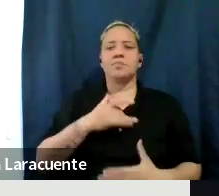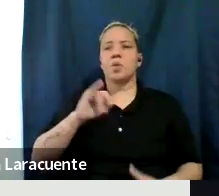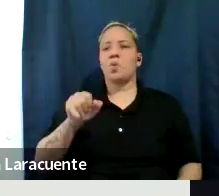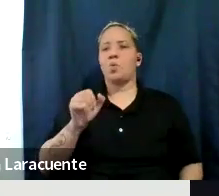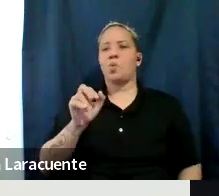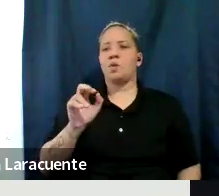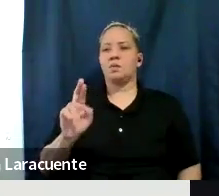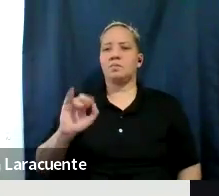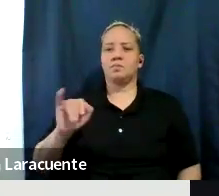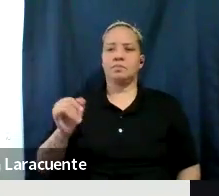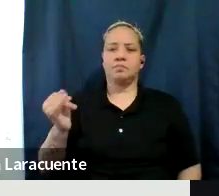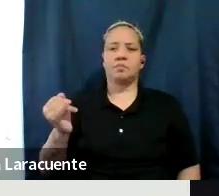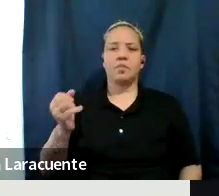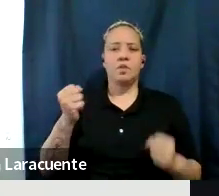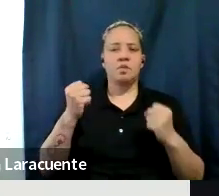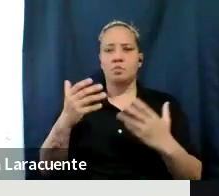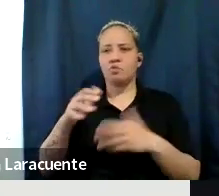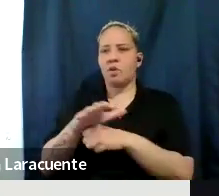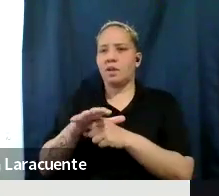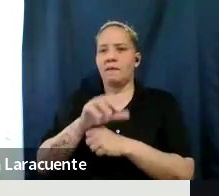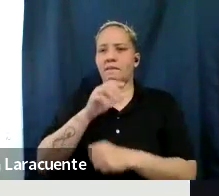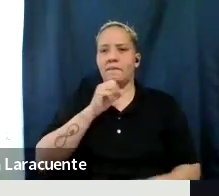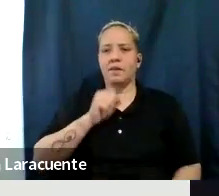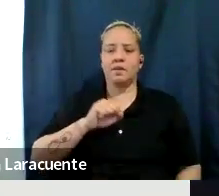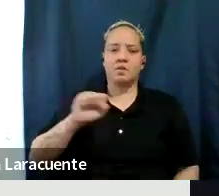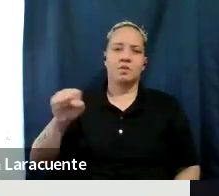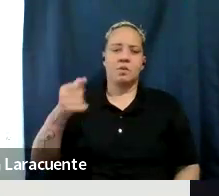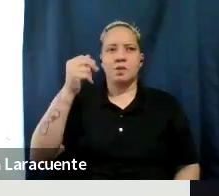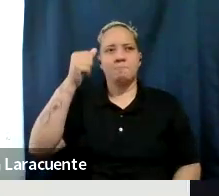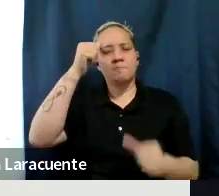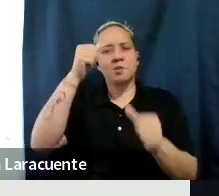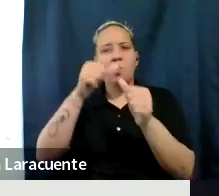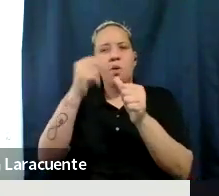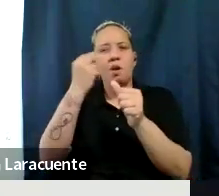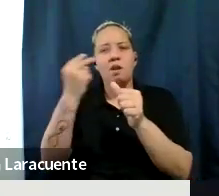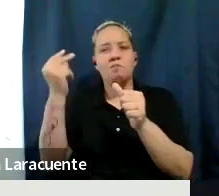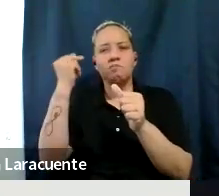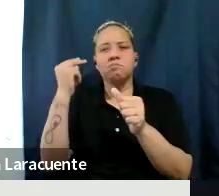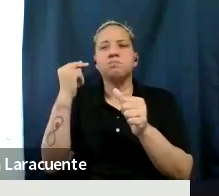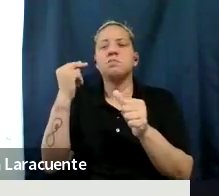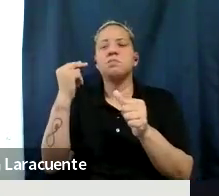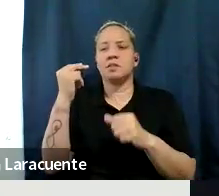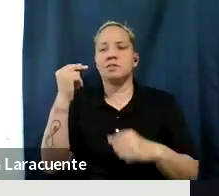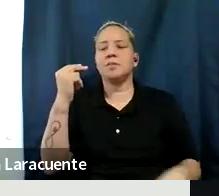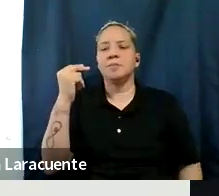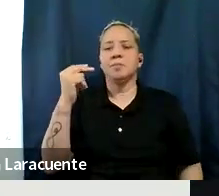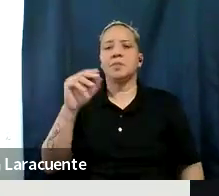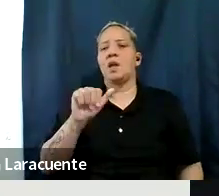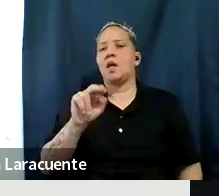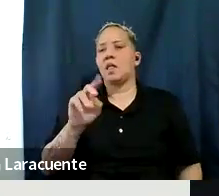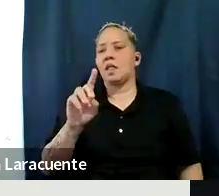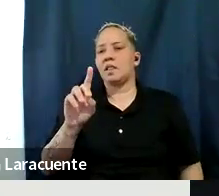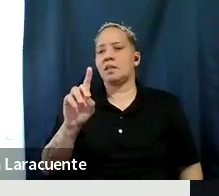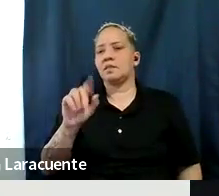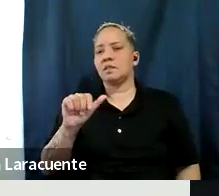muchos rincones del viejo San Juan que recuerdan directamente a Andalucía, y directamente